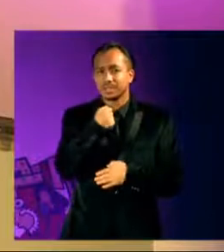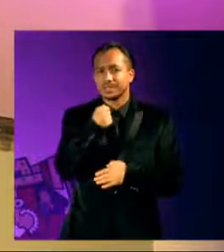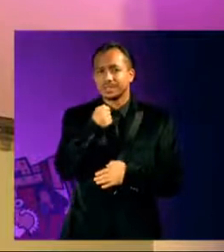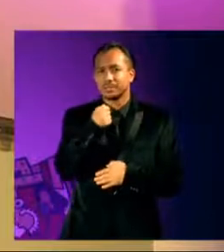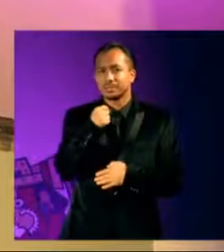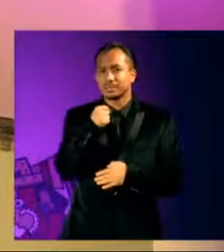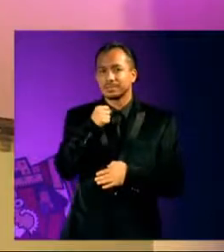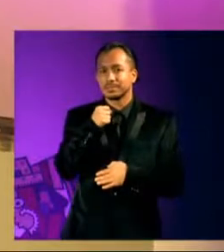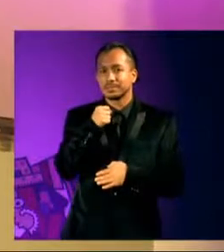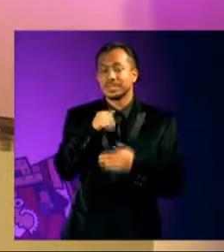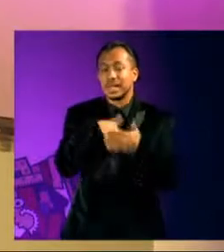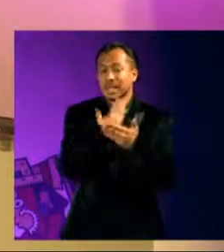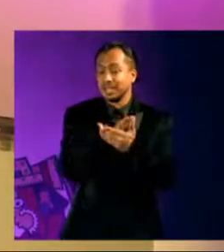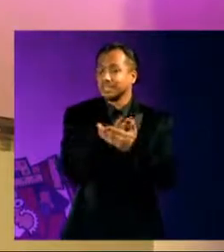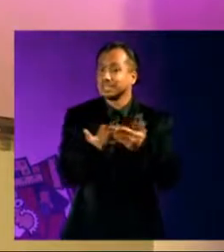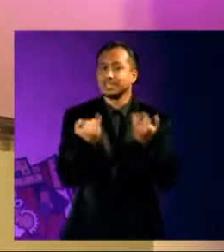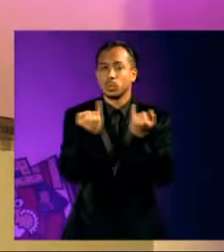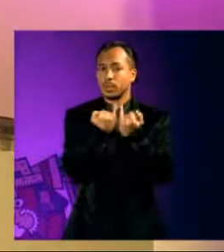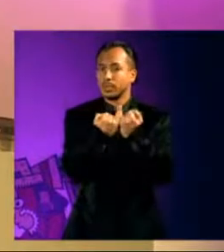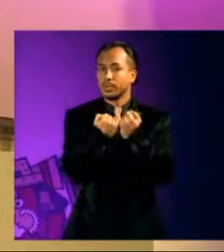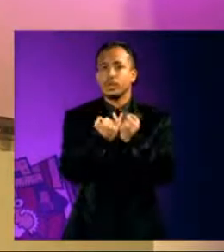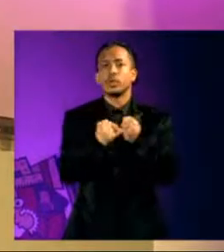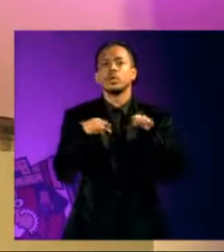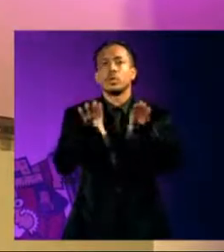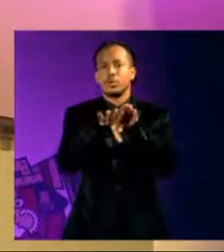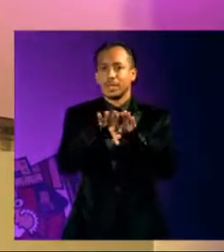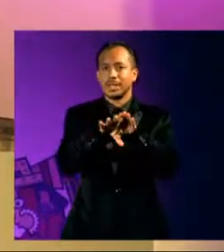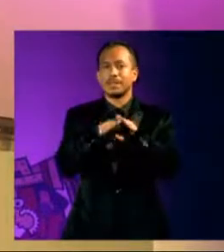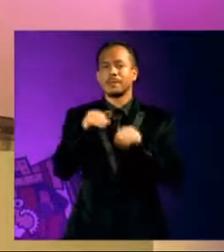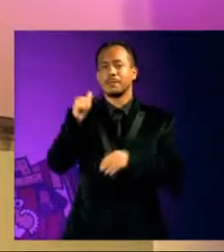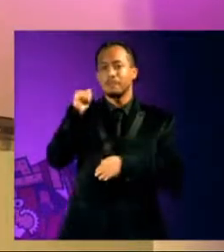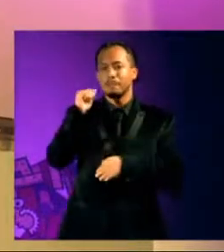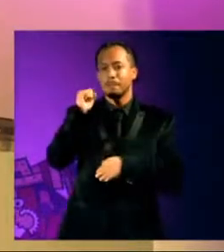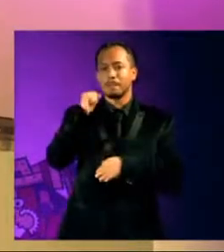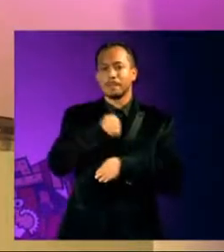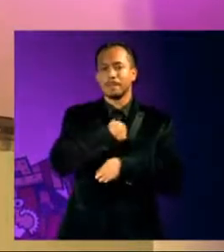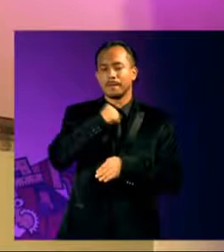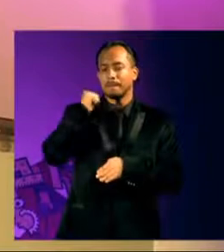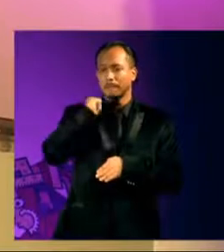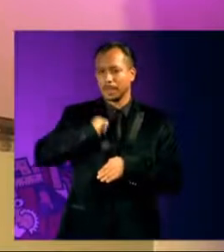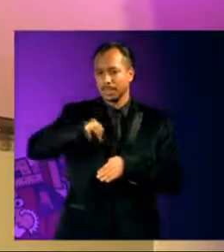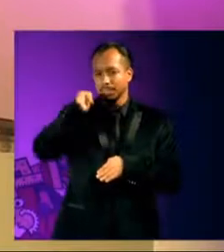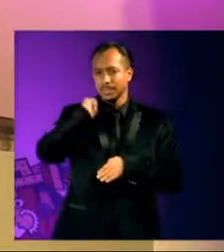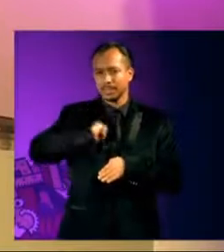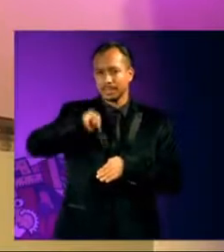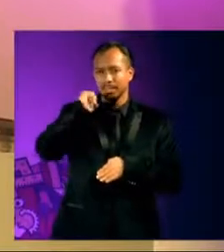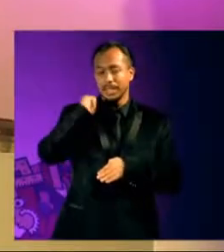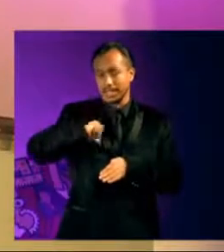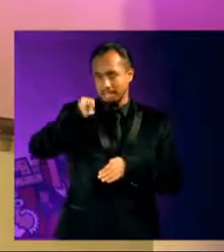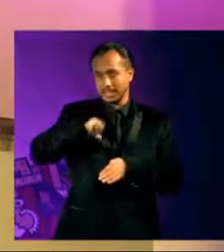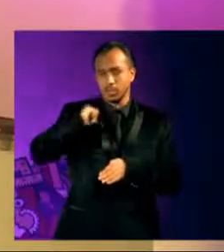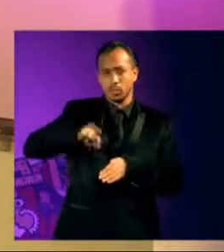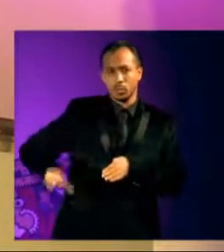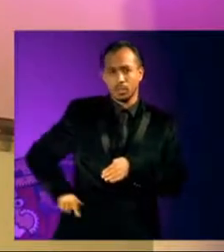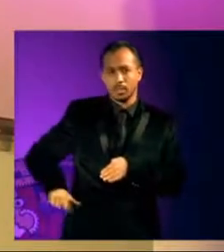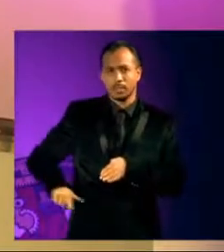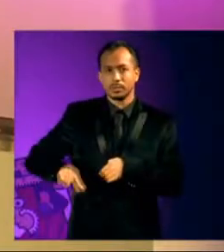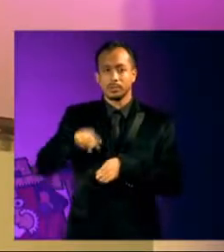viejo régimen caer pues ese viejo régimen estaba sostenido por nuestros viejos y